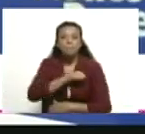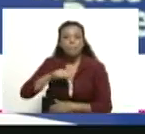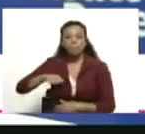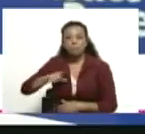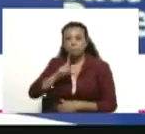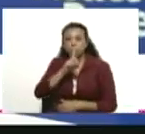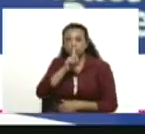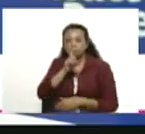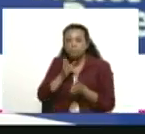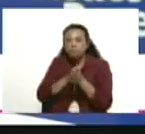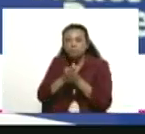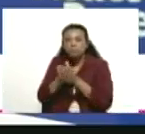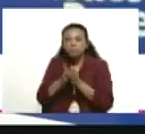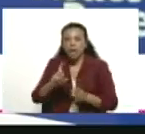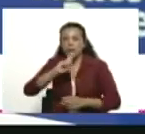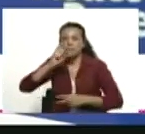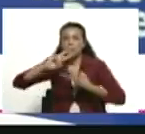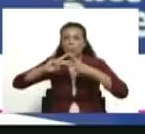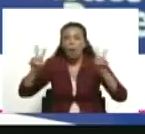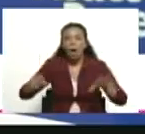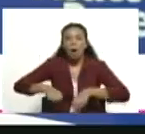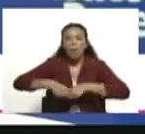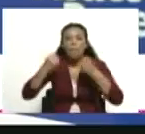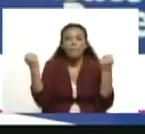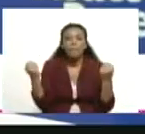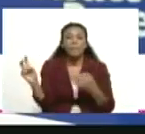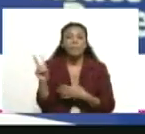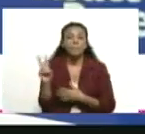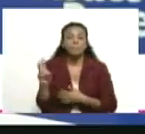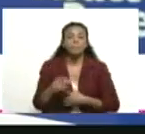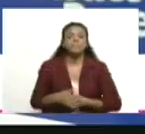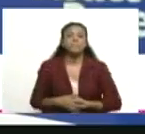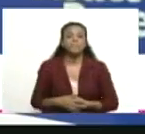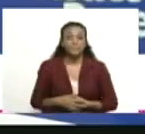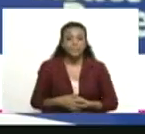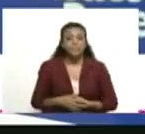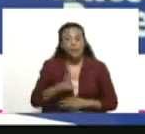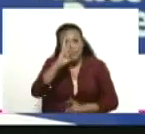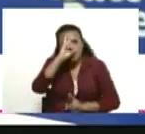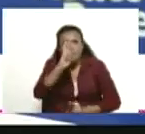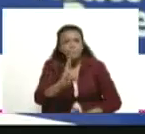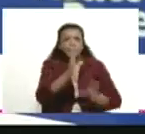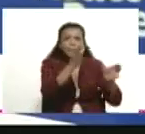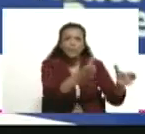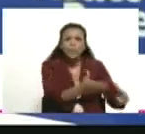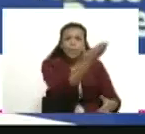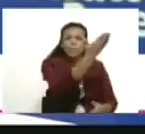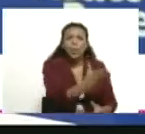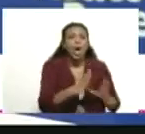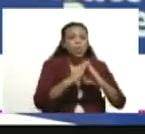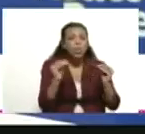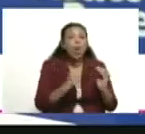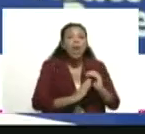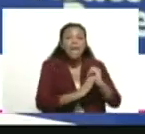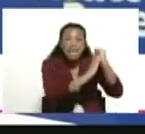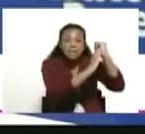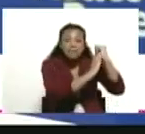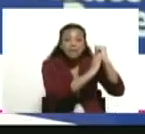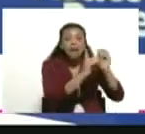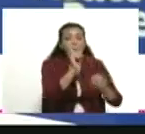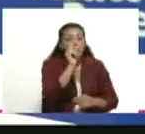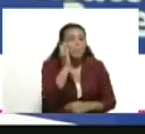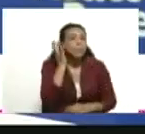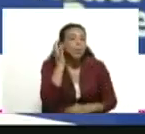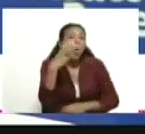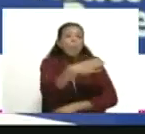perversos que quieren perturbar la paz y la seguridad de Venezuela. Mi respeto a todos los líderes y lideresas